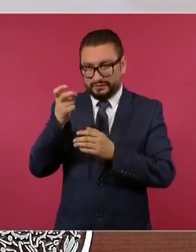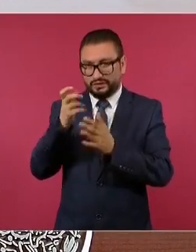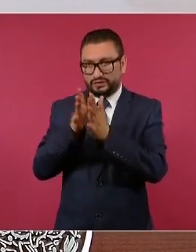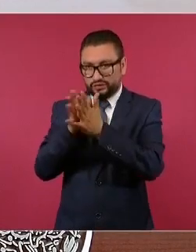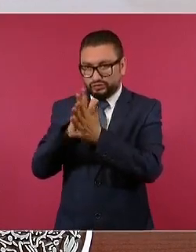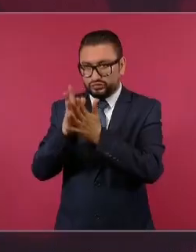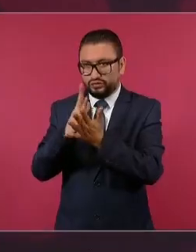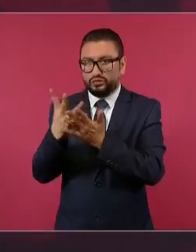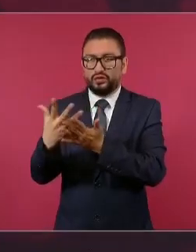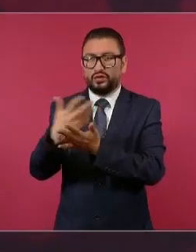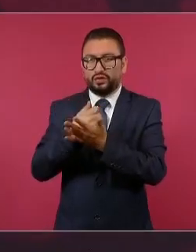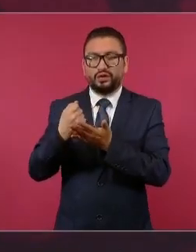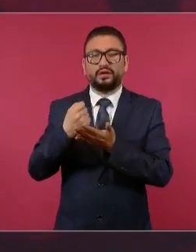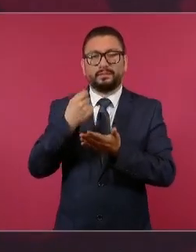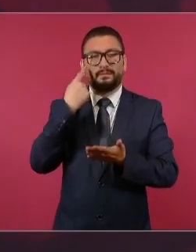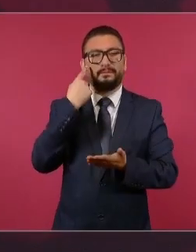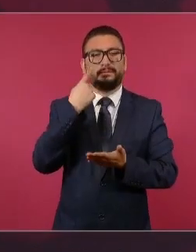cacao